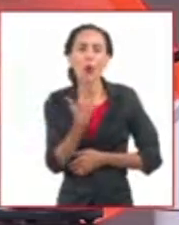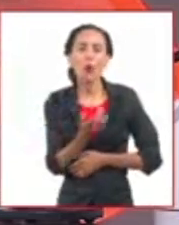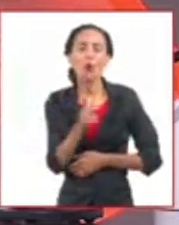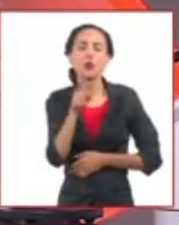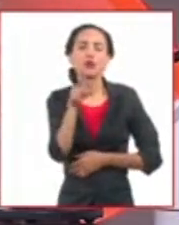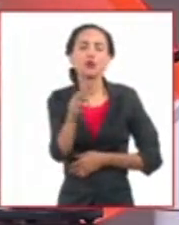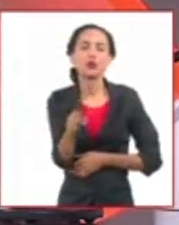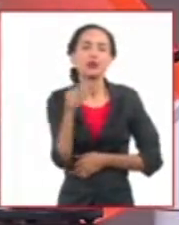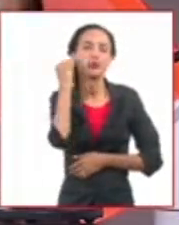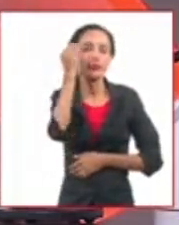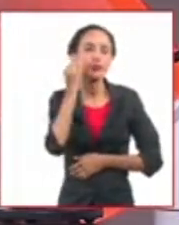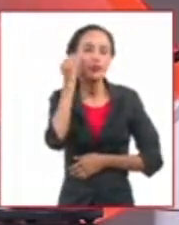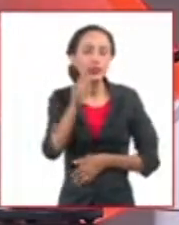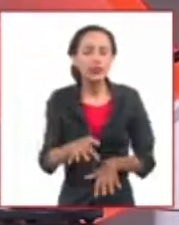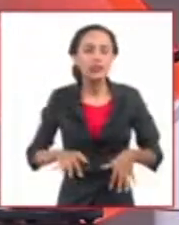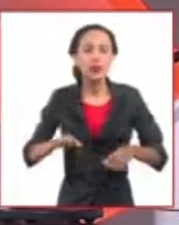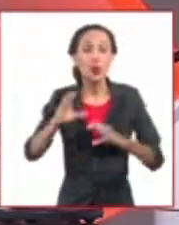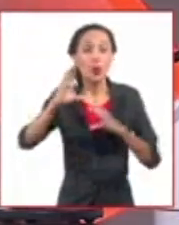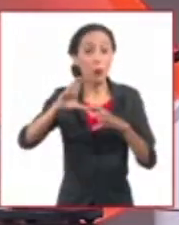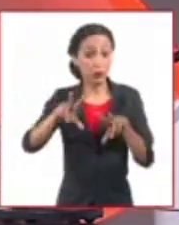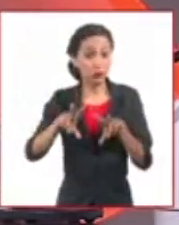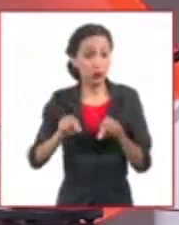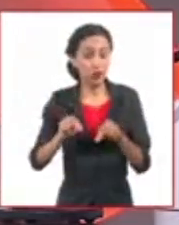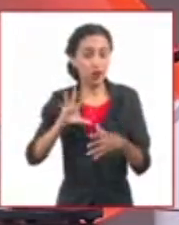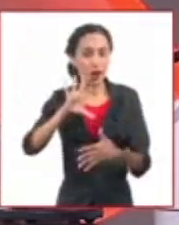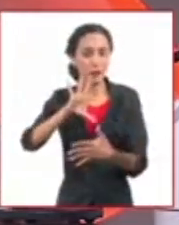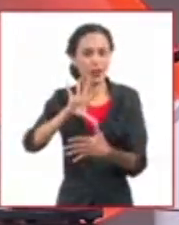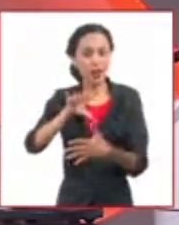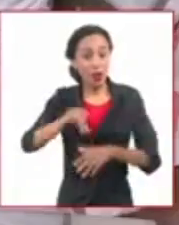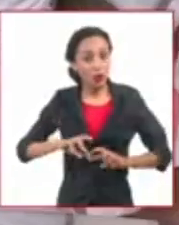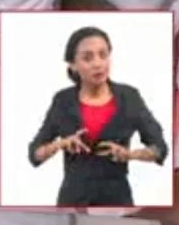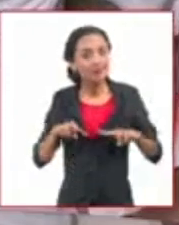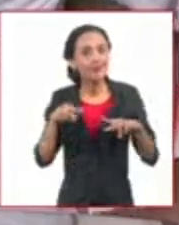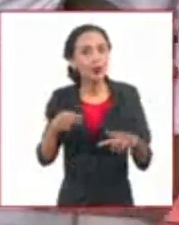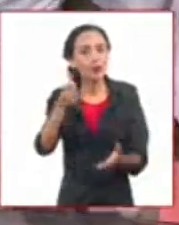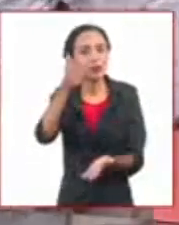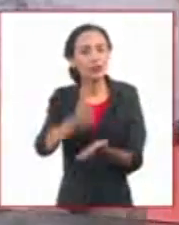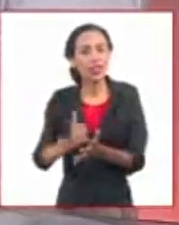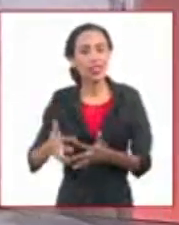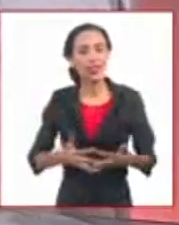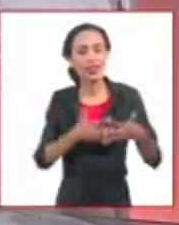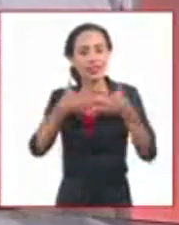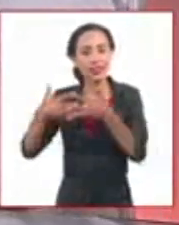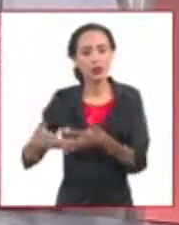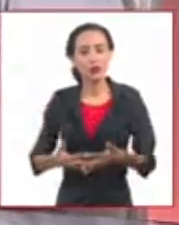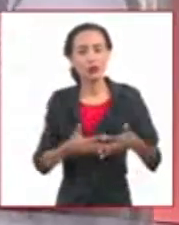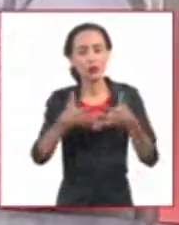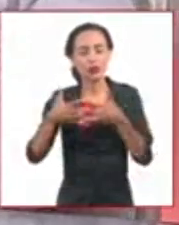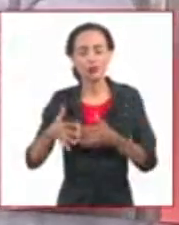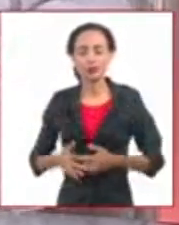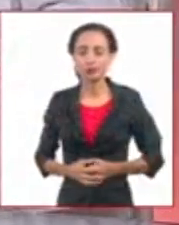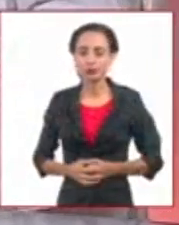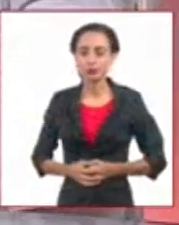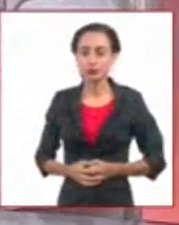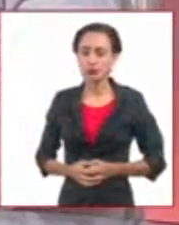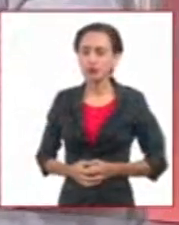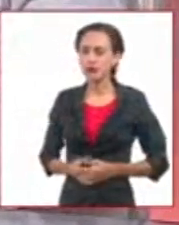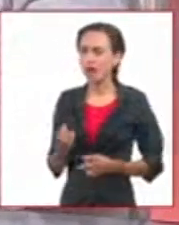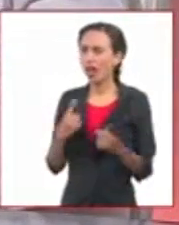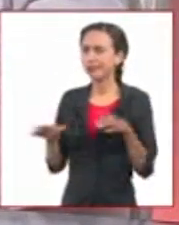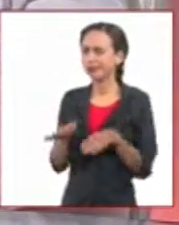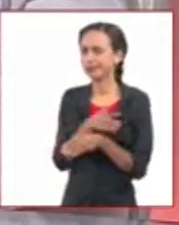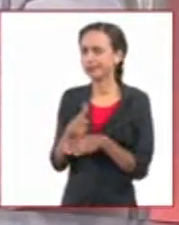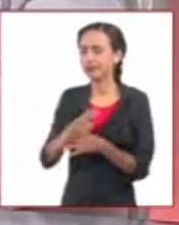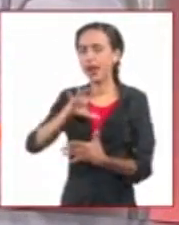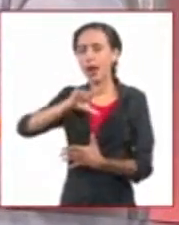esta nueva cumbre de las américas esta vez nuevamente en eeuu y un escenario bien diferente en américa latina en los